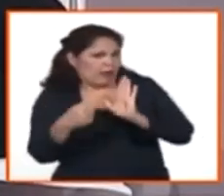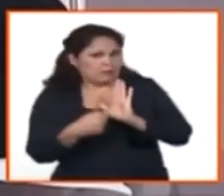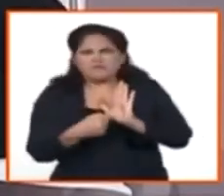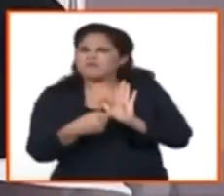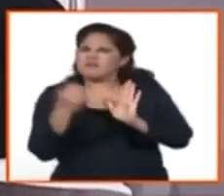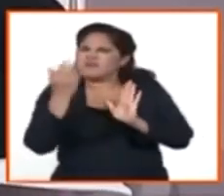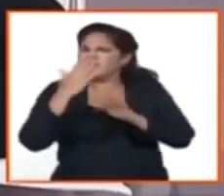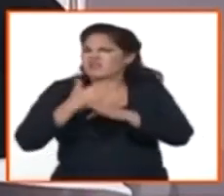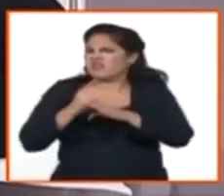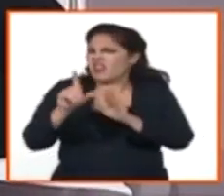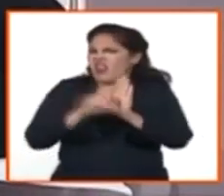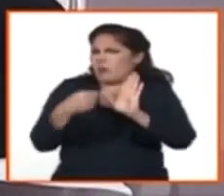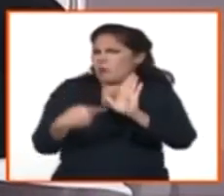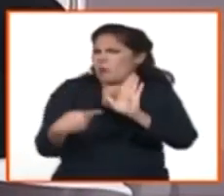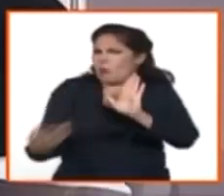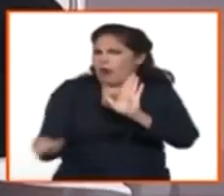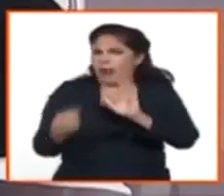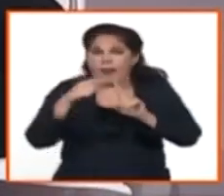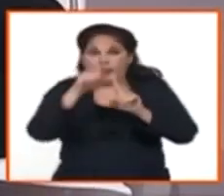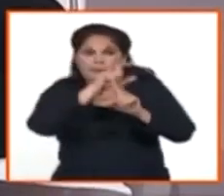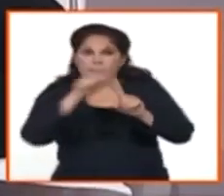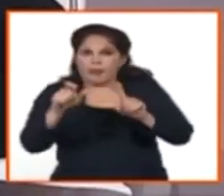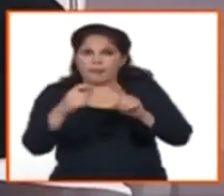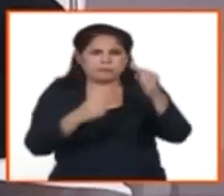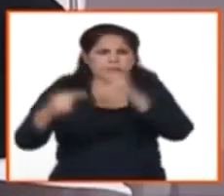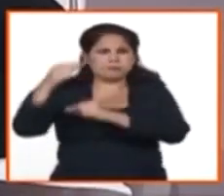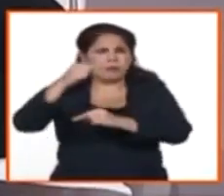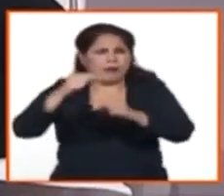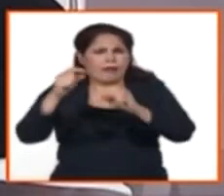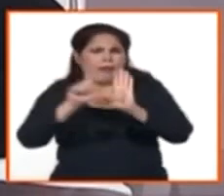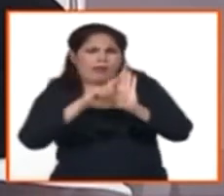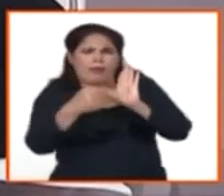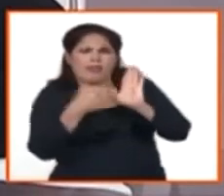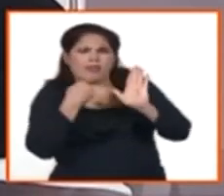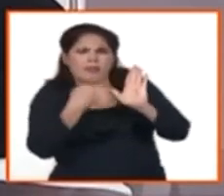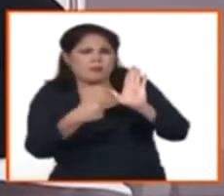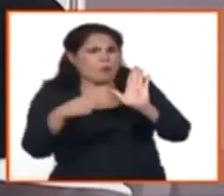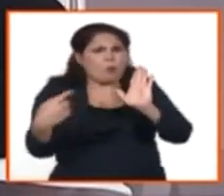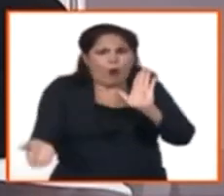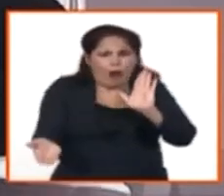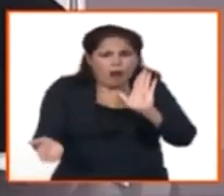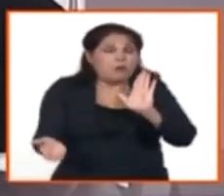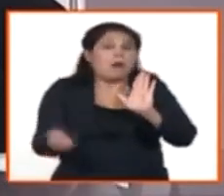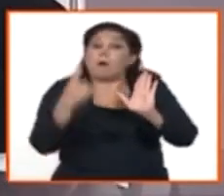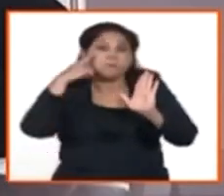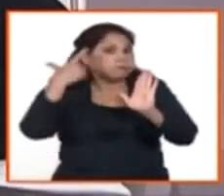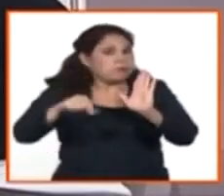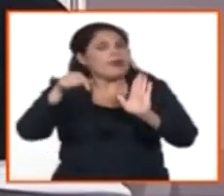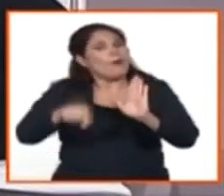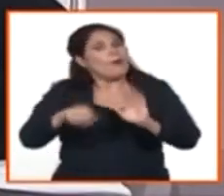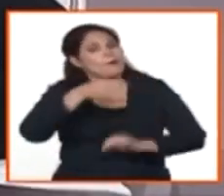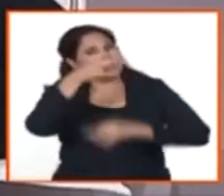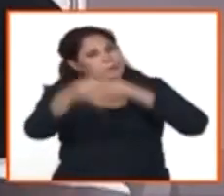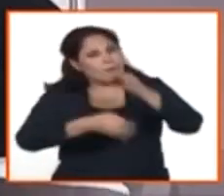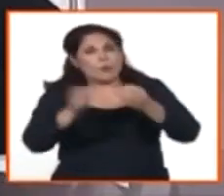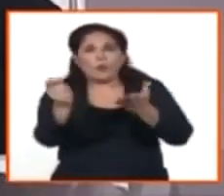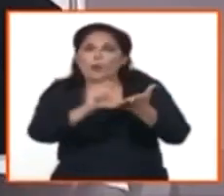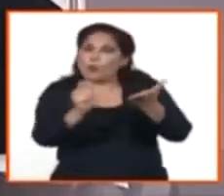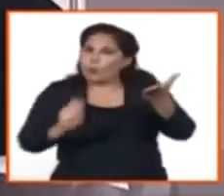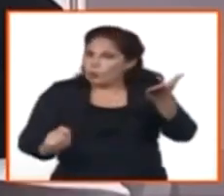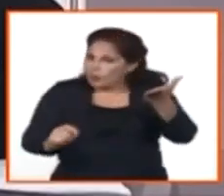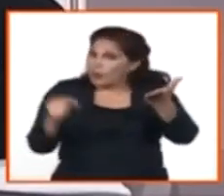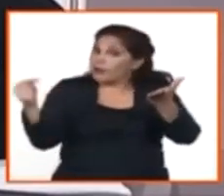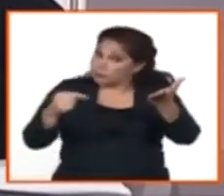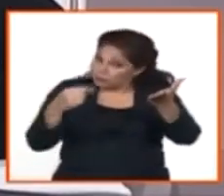ley? ¿Cuáles son los temas más fundamentales que la misma trata? ¿Se trata de un documento más? ¿Se trata